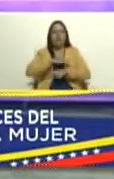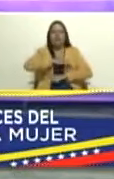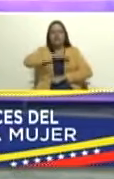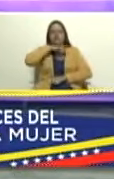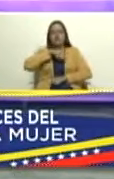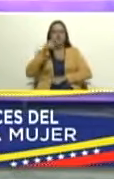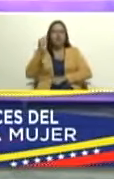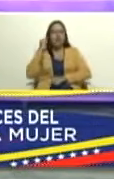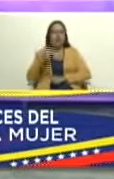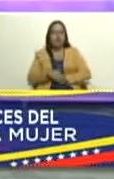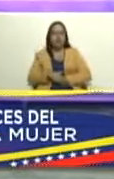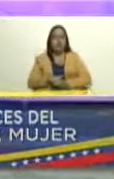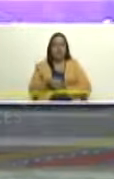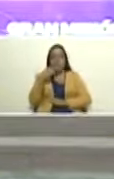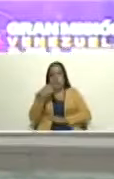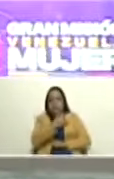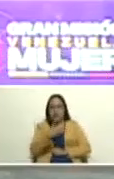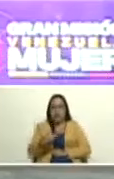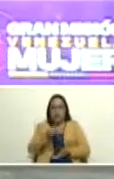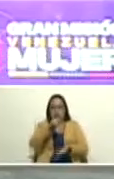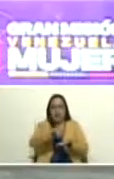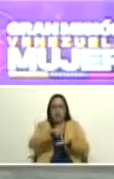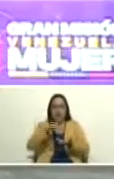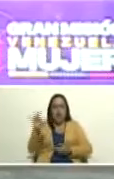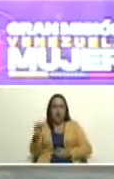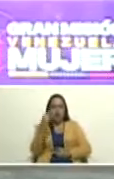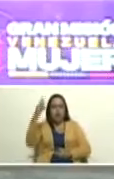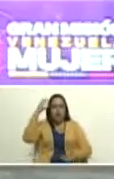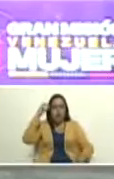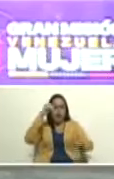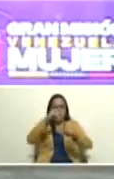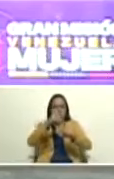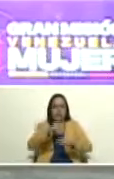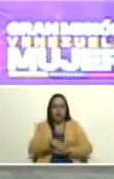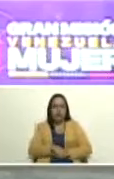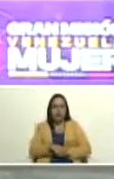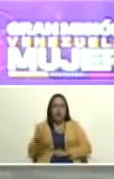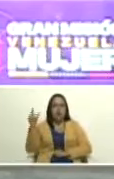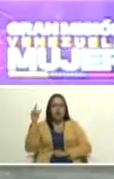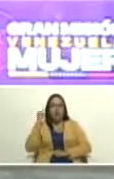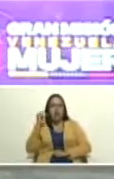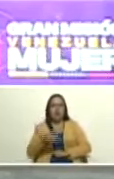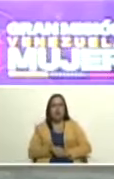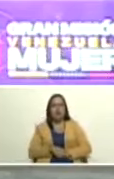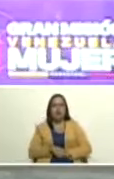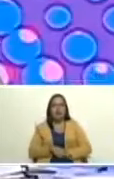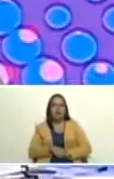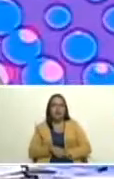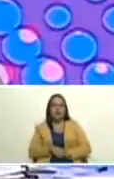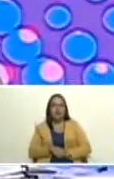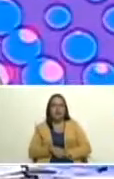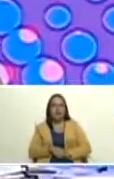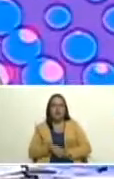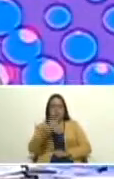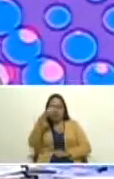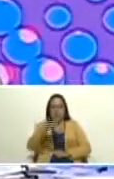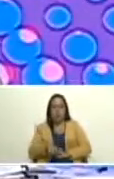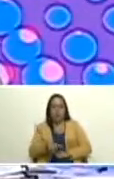que dicen que quieren participar del tercer vértice, mujer sujeto económico